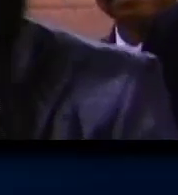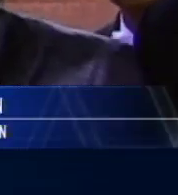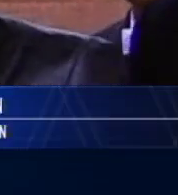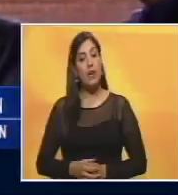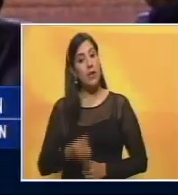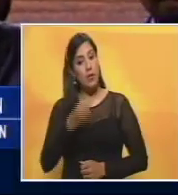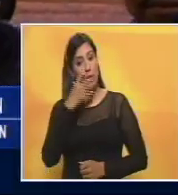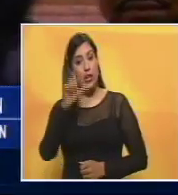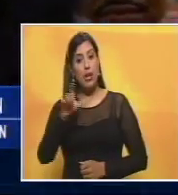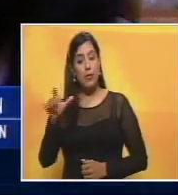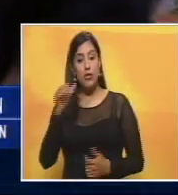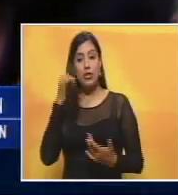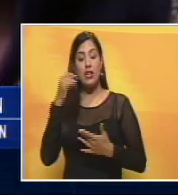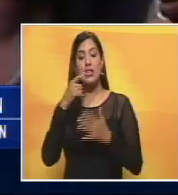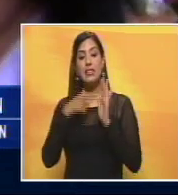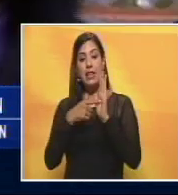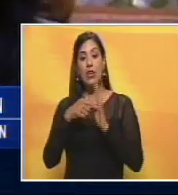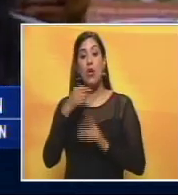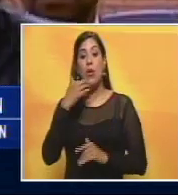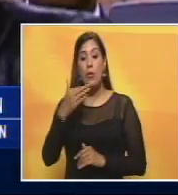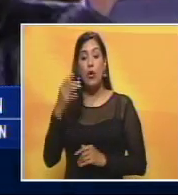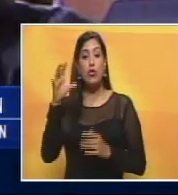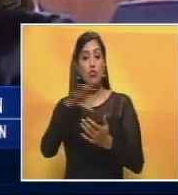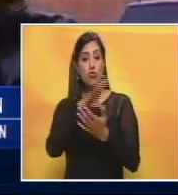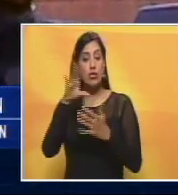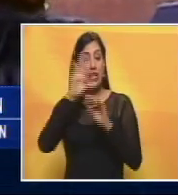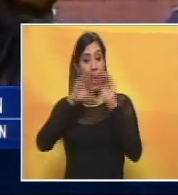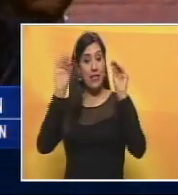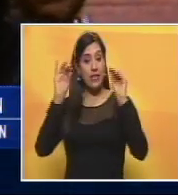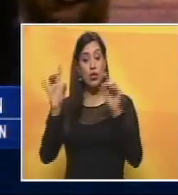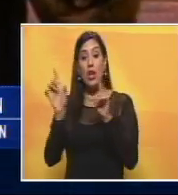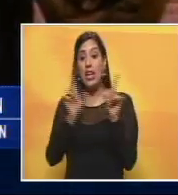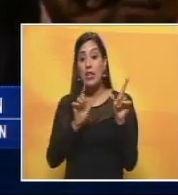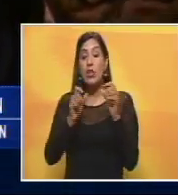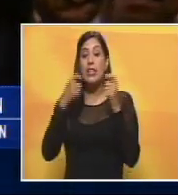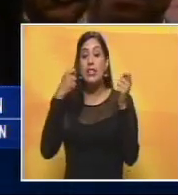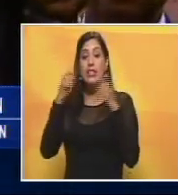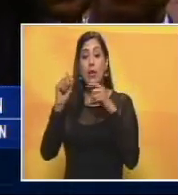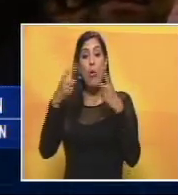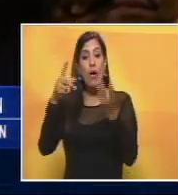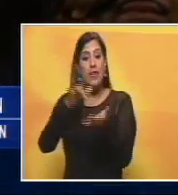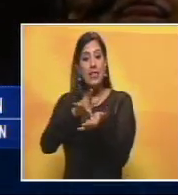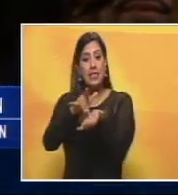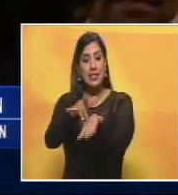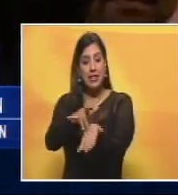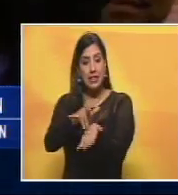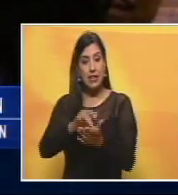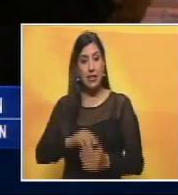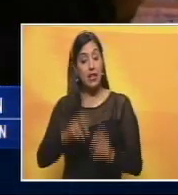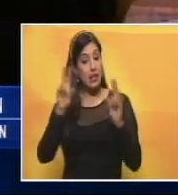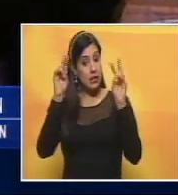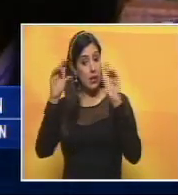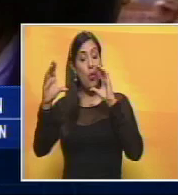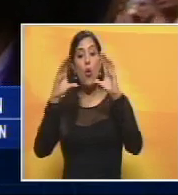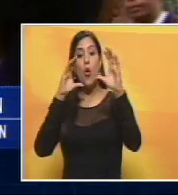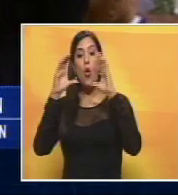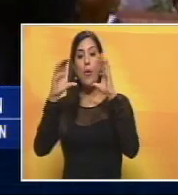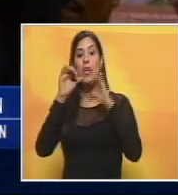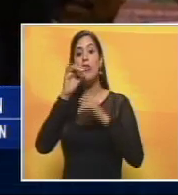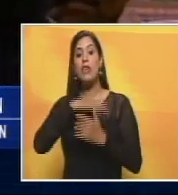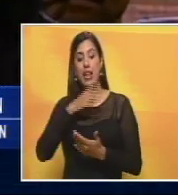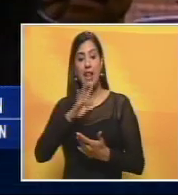Buenas noticias para los seguidores de Michael Jackson. Sony Music anunció que saldrá a la venta un nuevo disco del cantante. Según el comunicado,